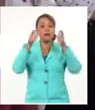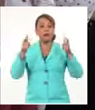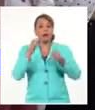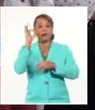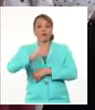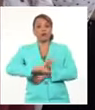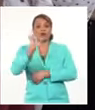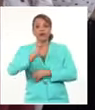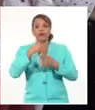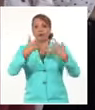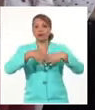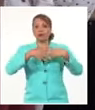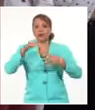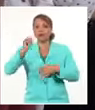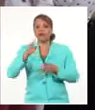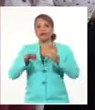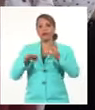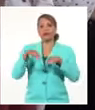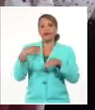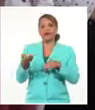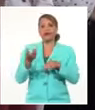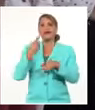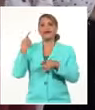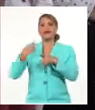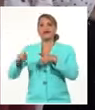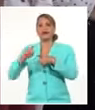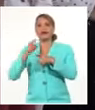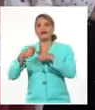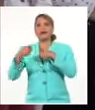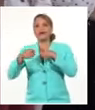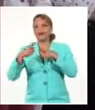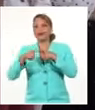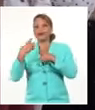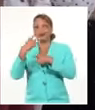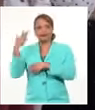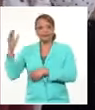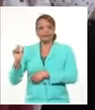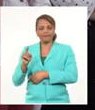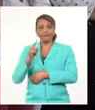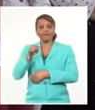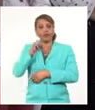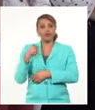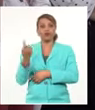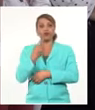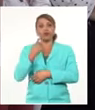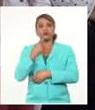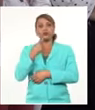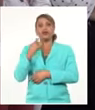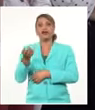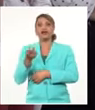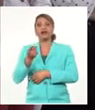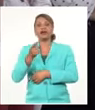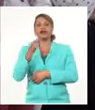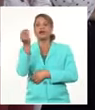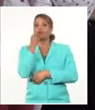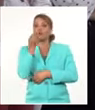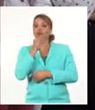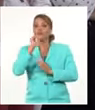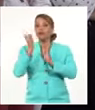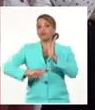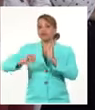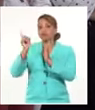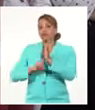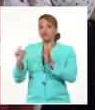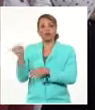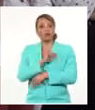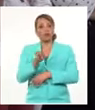de la producción que trabajamos depende de la importación de materia prima. Somos altos consumidores de portadores energéticos y además alto